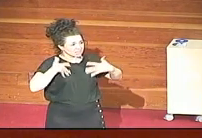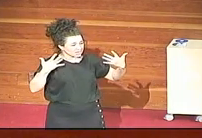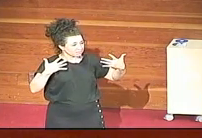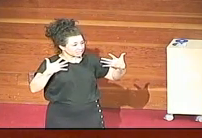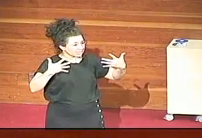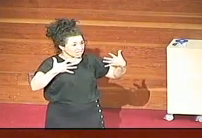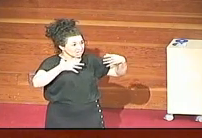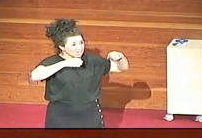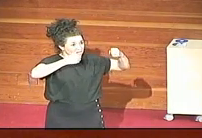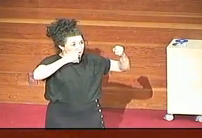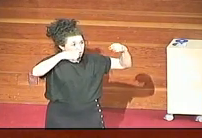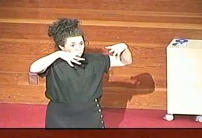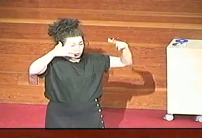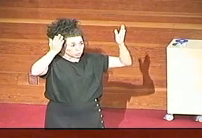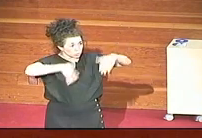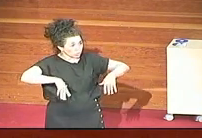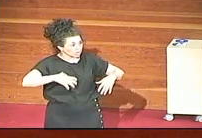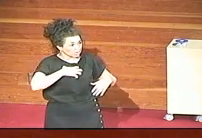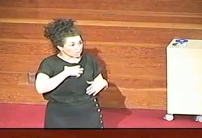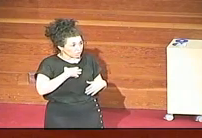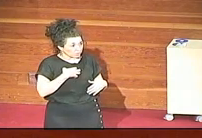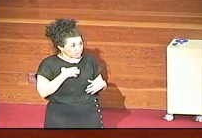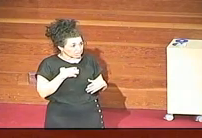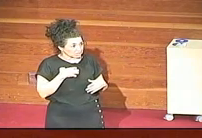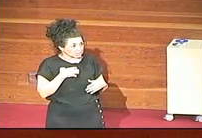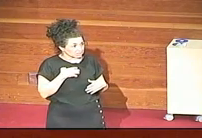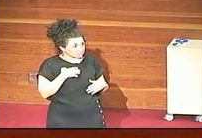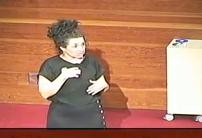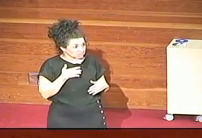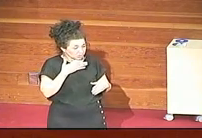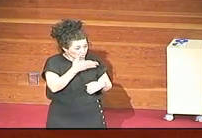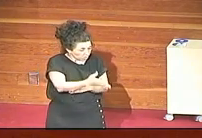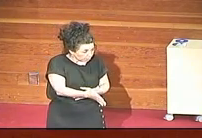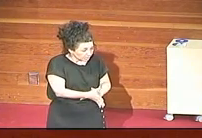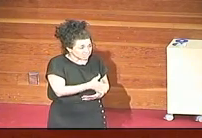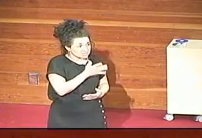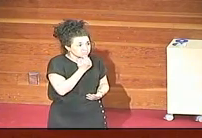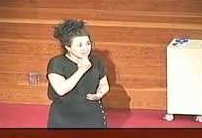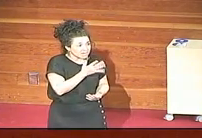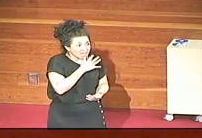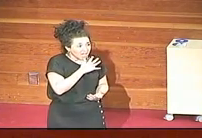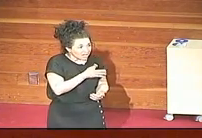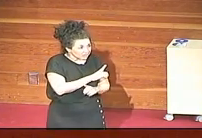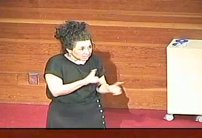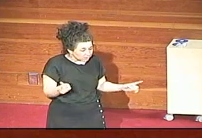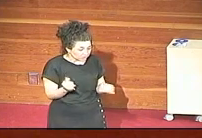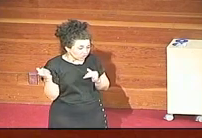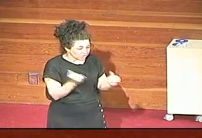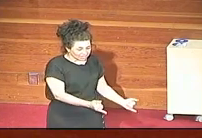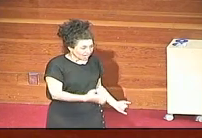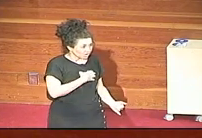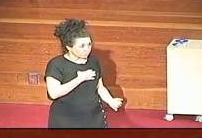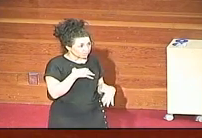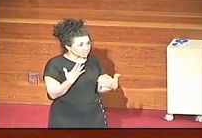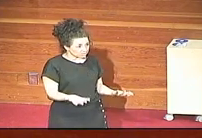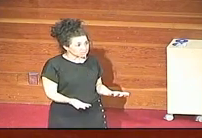nadie no puedes ni siquiera ir a una fuente en un parque a agua porque tampoco podría llegar el agua hasta ahí entonces pues eso